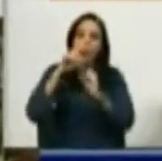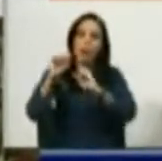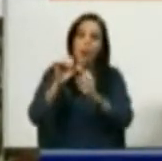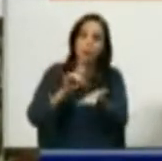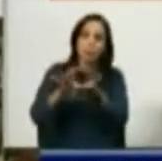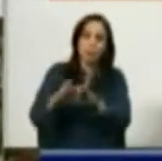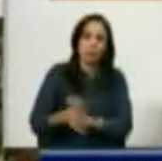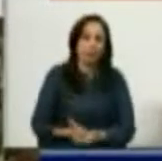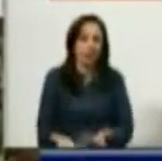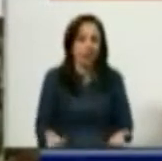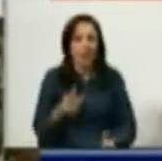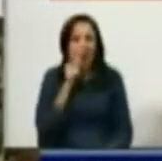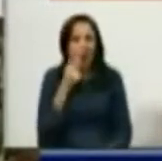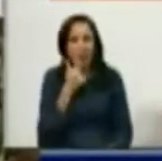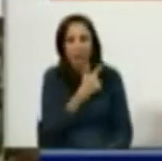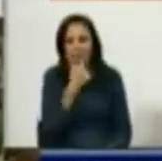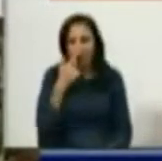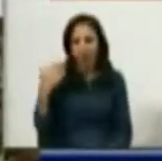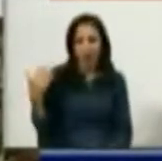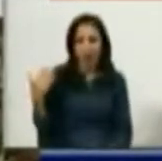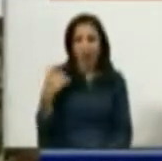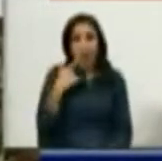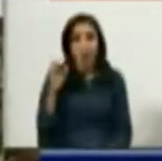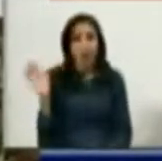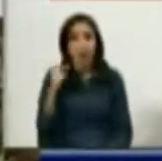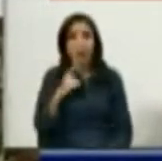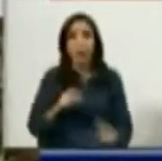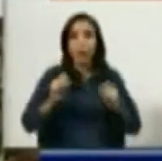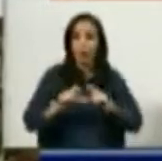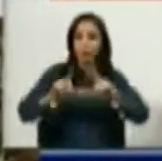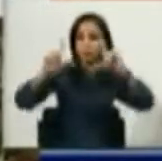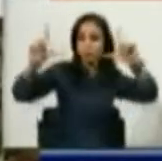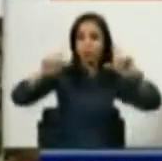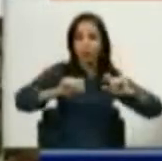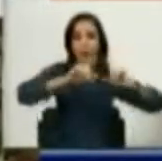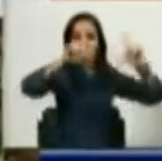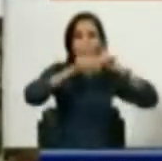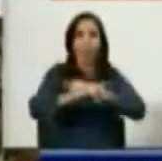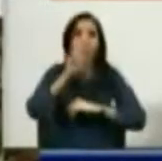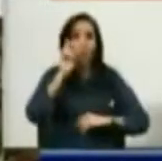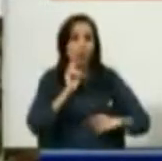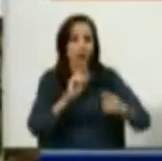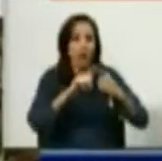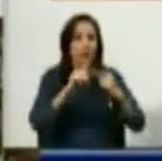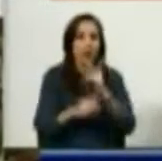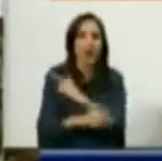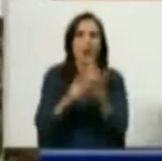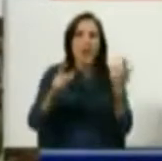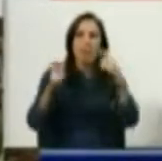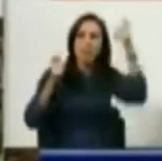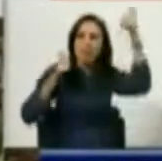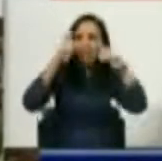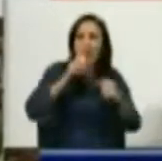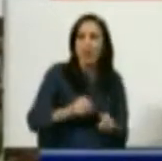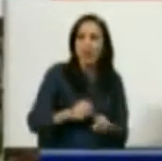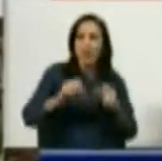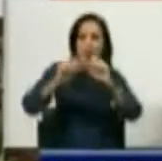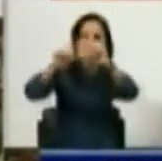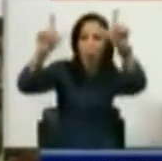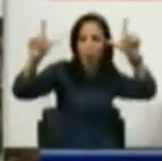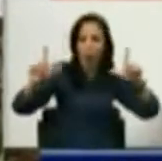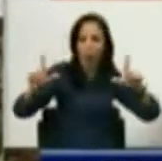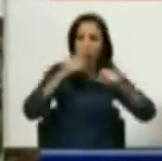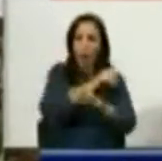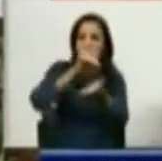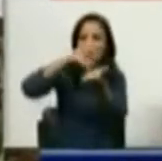por allá a decir y sacó los cuadros de Bolívar y del comandante Chávez de la asamblea nacional y la arrogancia de